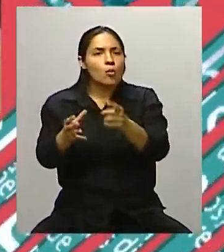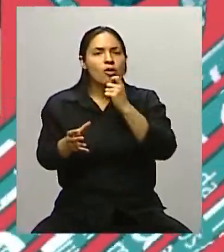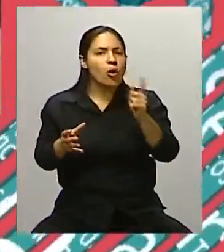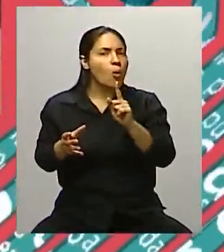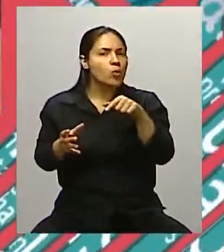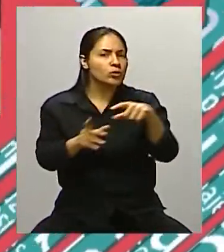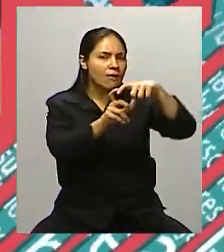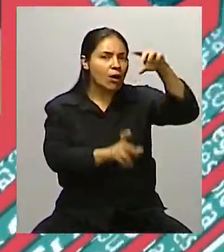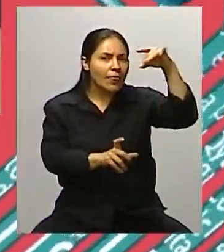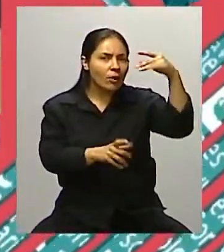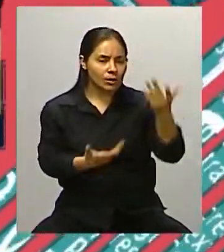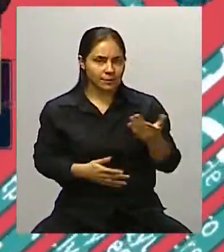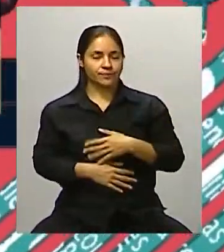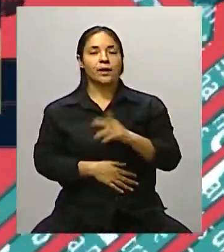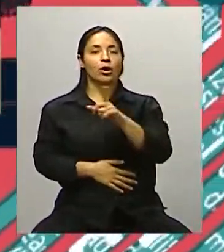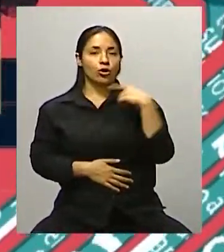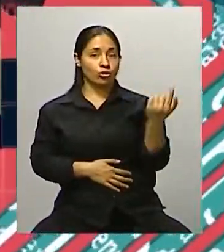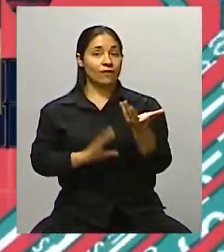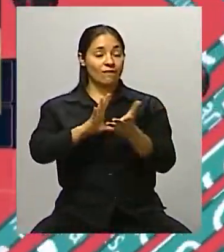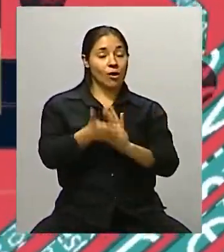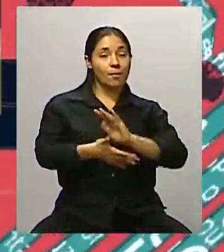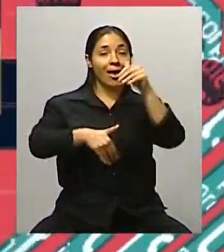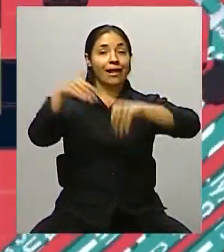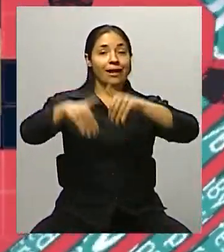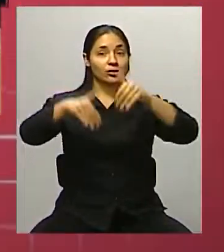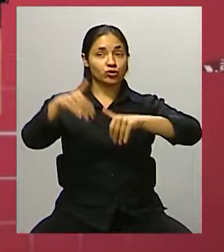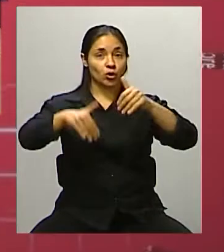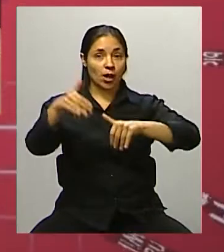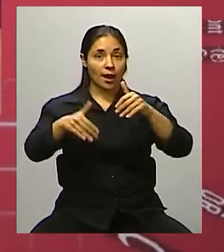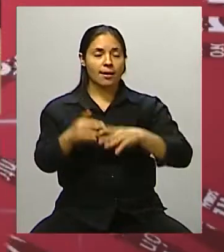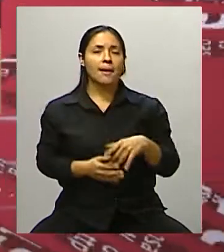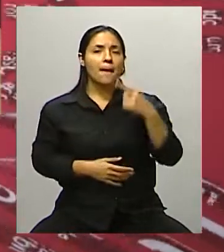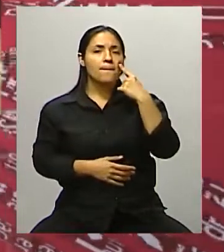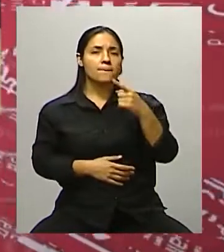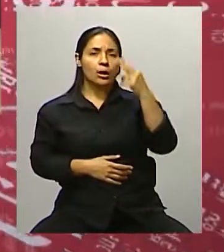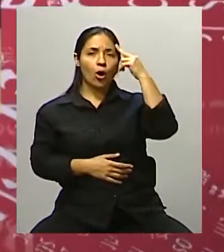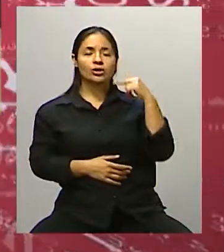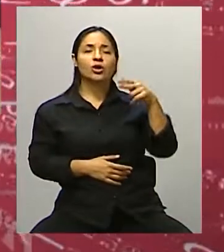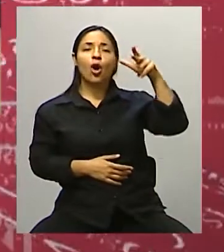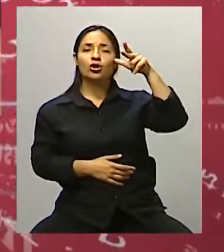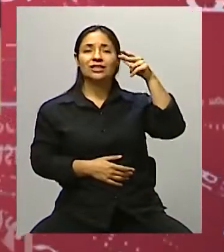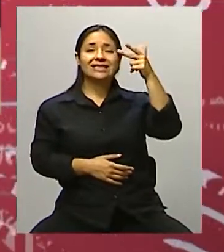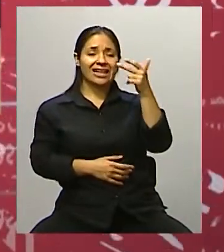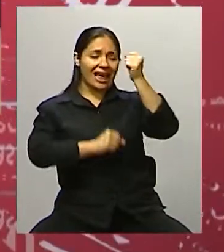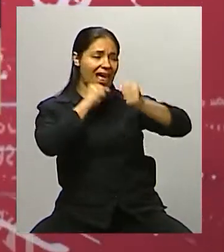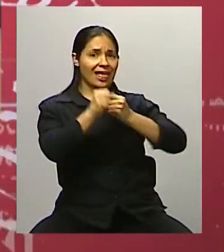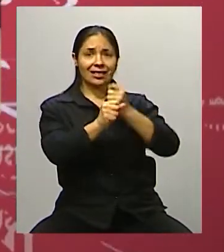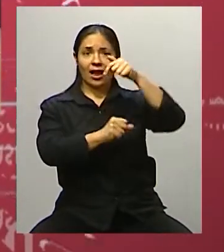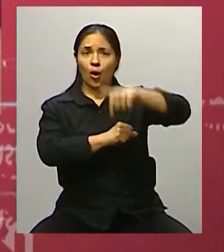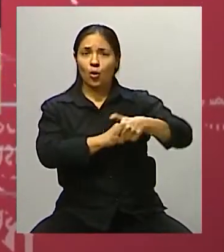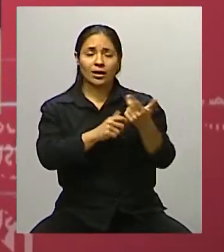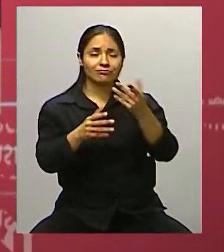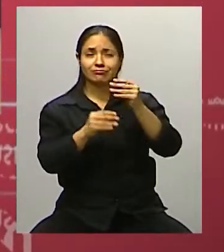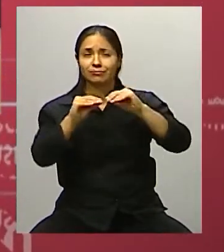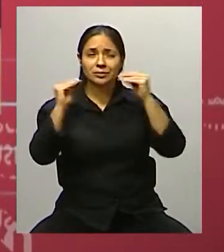ver, nosotros tenemos un sistema electoral que desde el 83 hasta ahora, ya